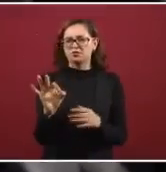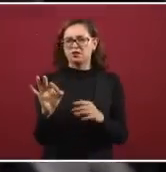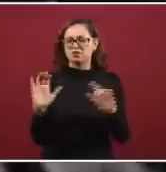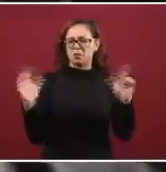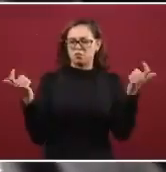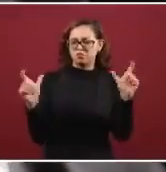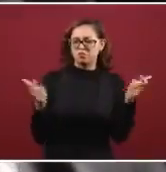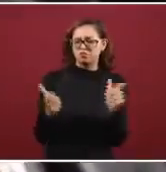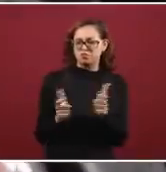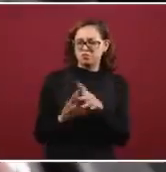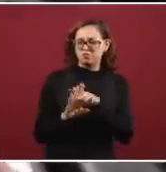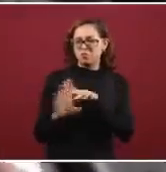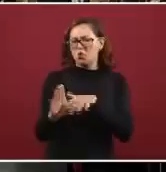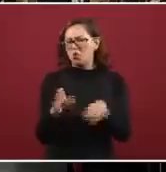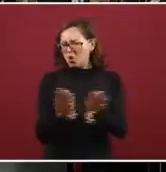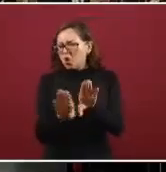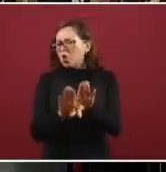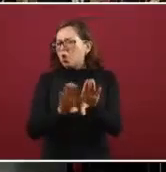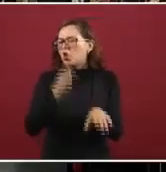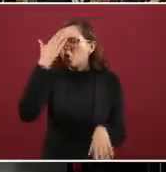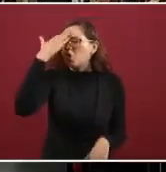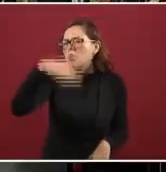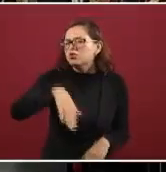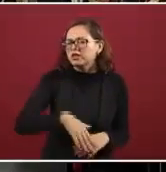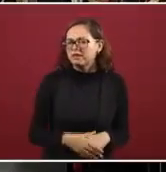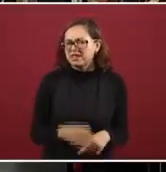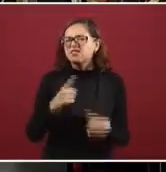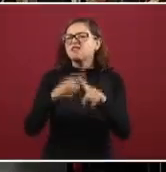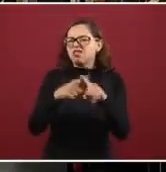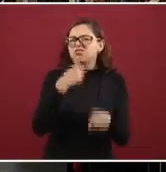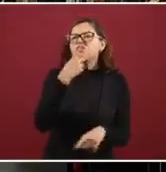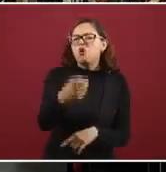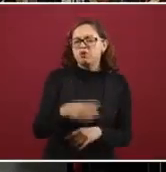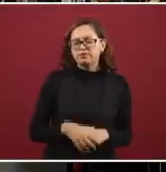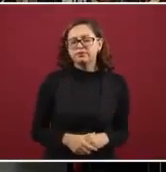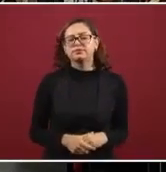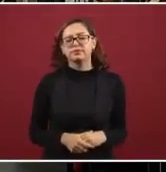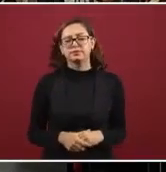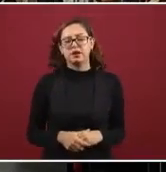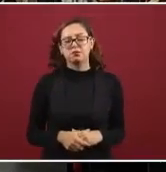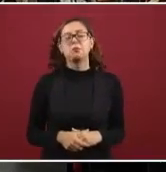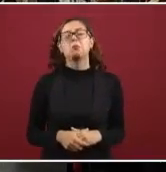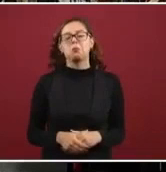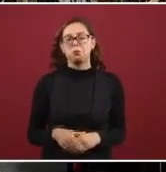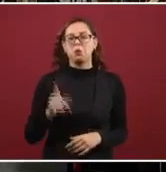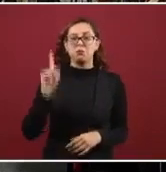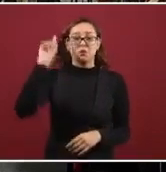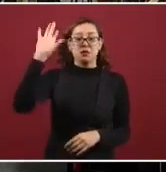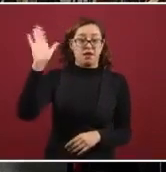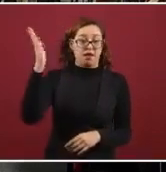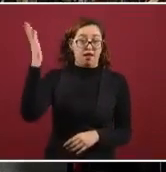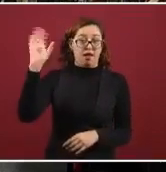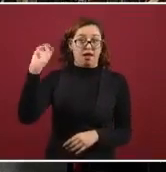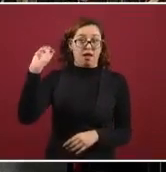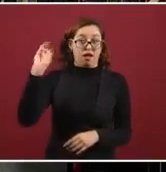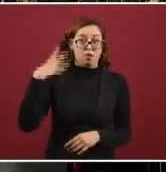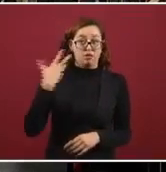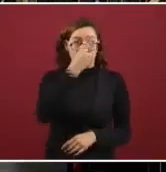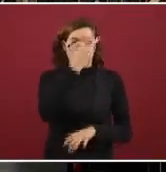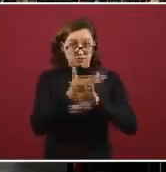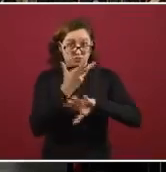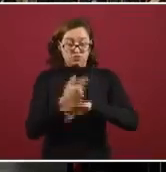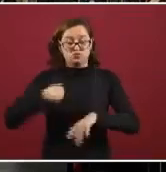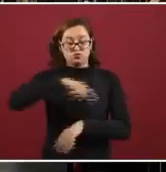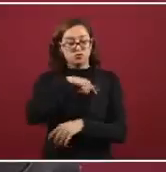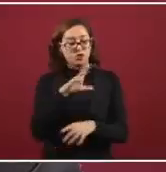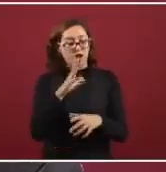el flujo migratorio? Tenemos dos sistemas de información que se acordaron cuando estuve en Washington. Uno es el nuestro.